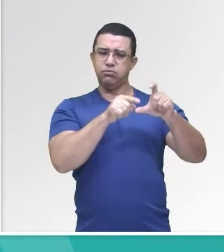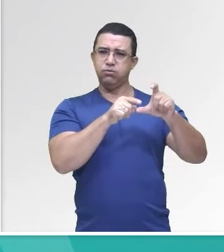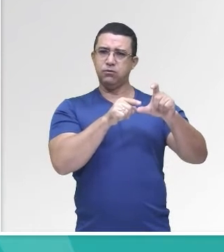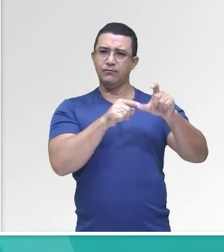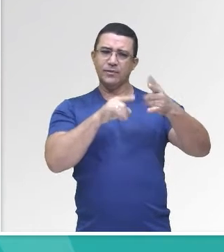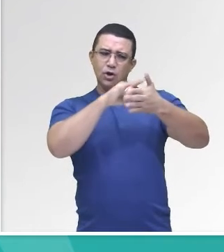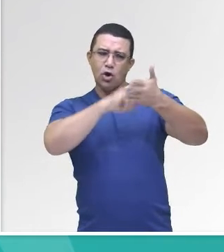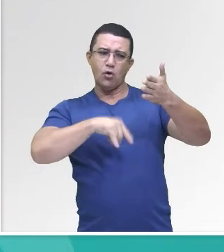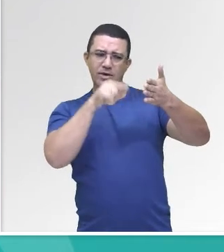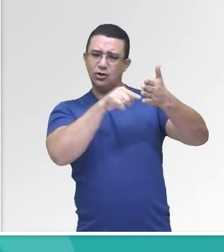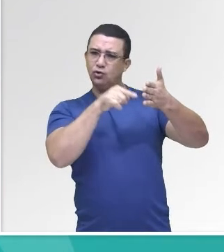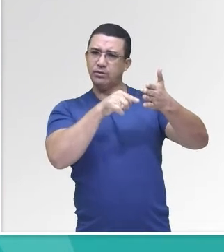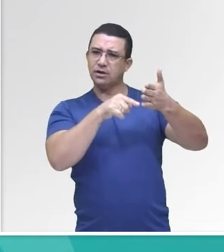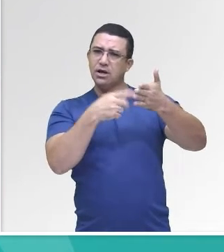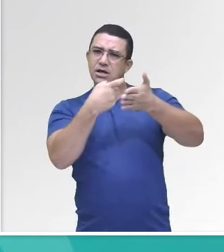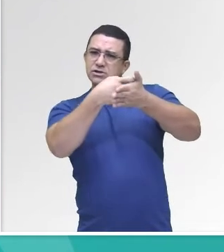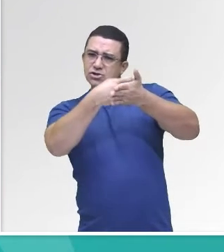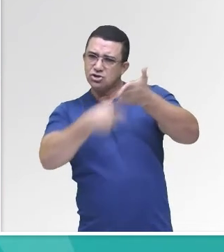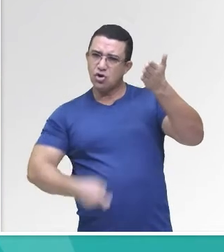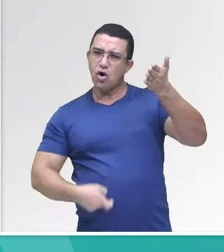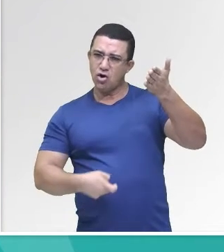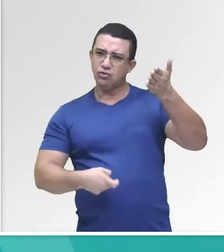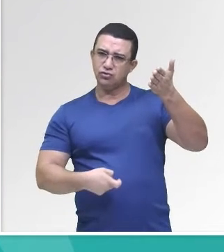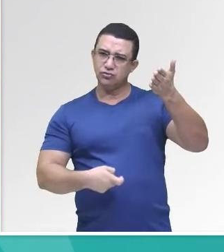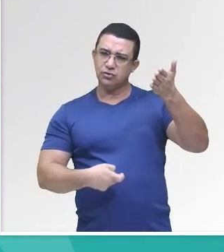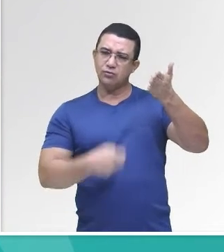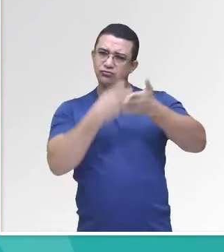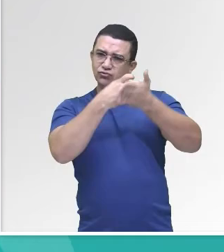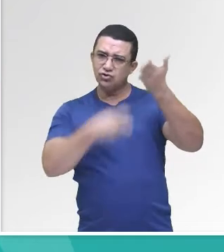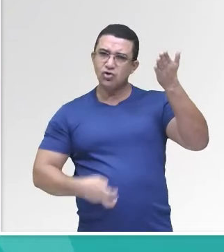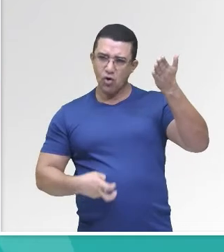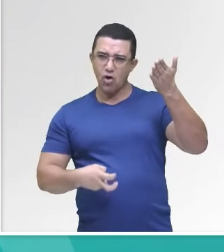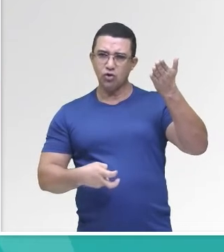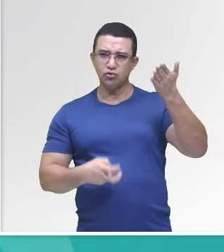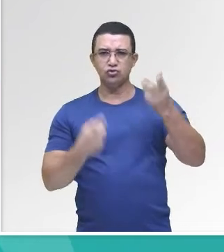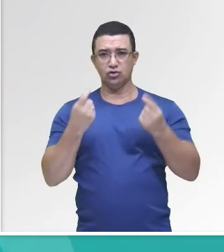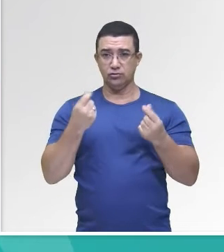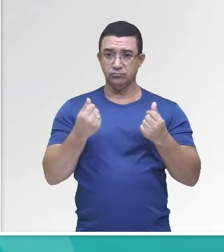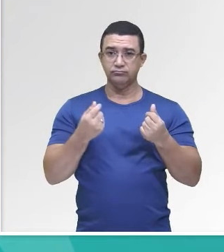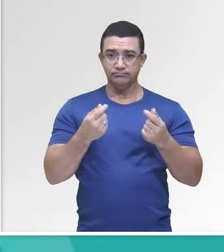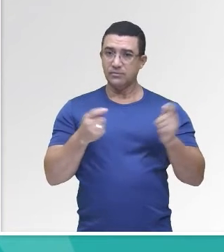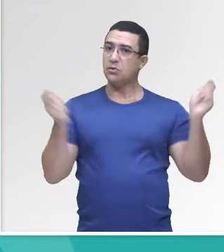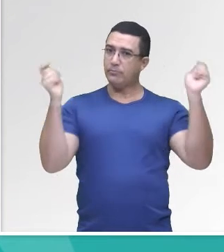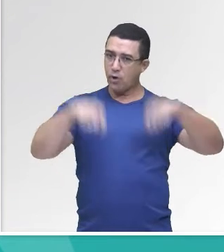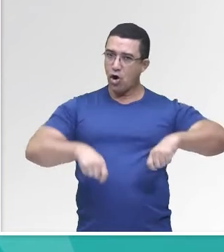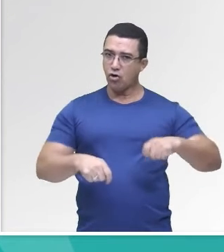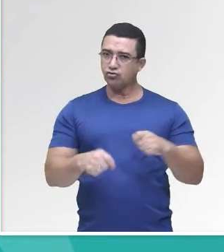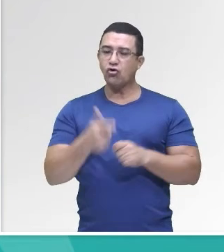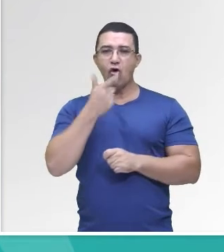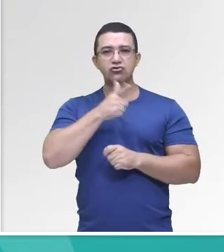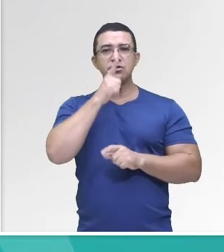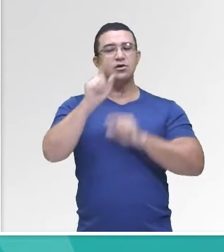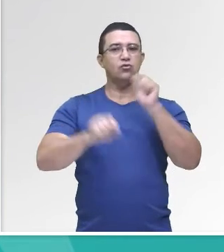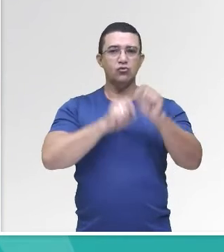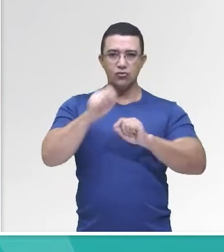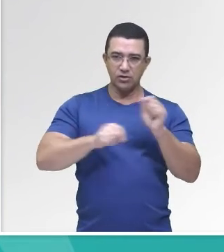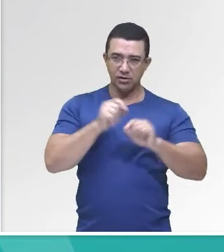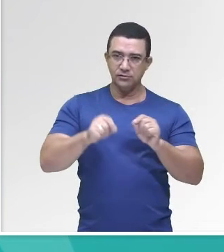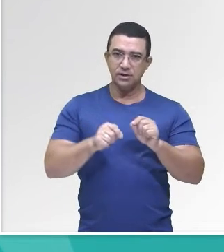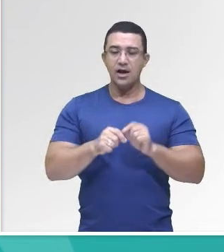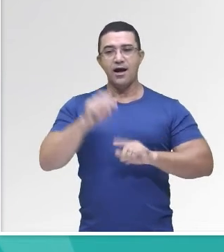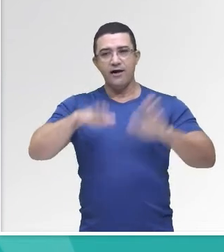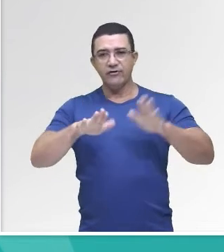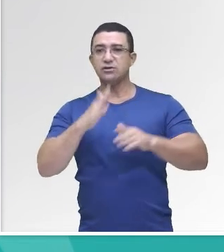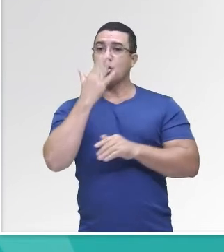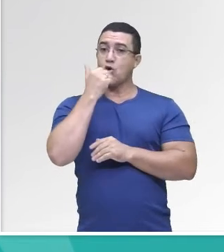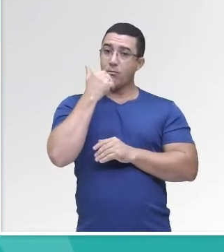aún, a la medida. A través de cupônio, puedes conseguir unos cuantos para salir a cenar,